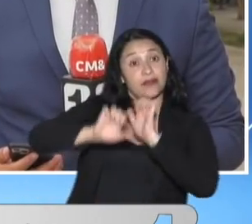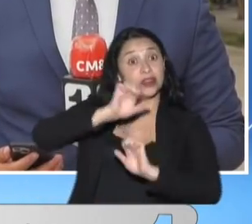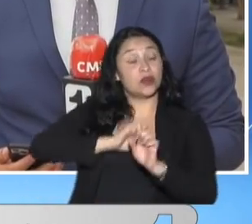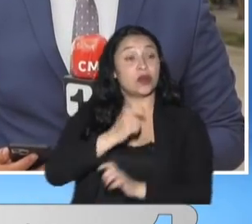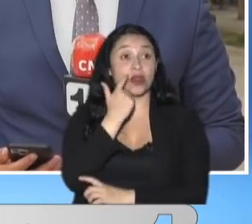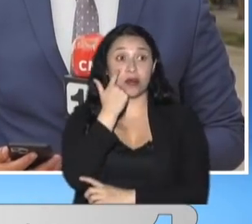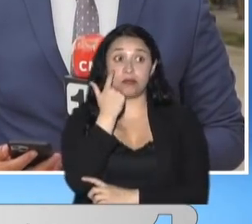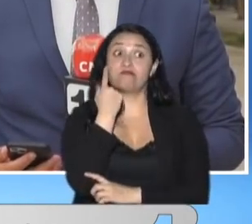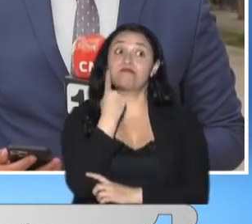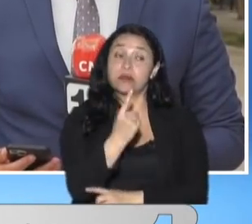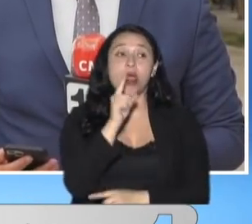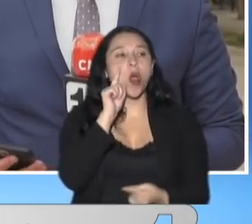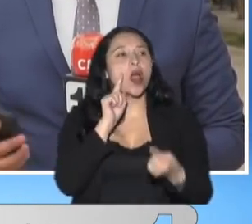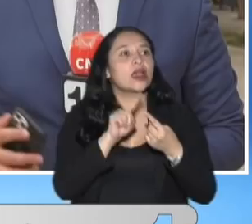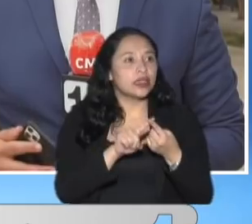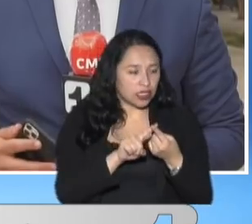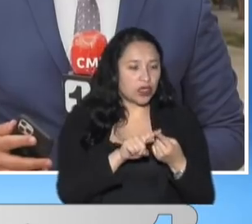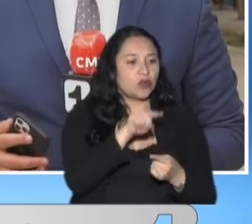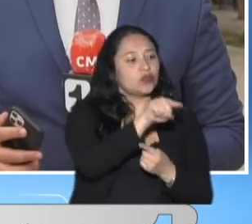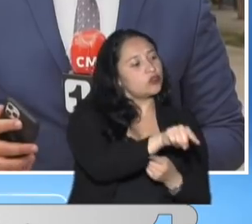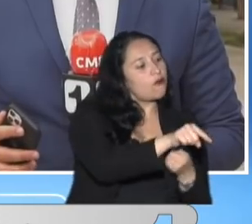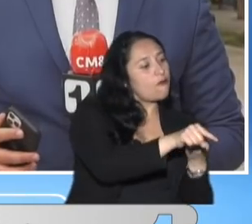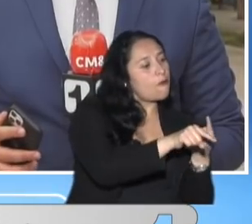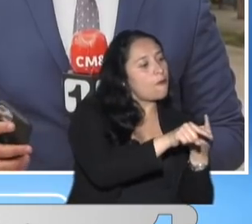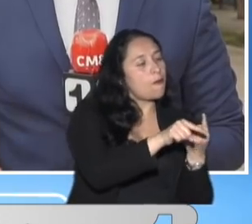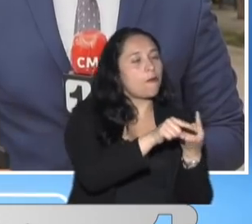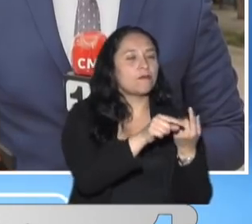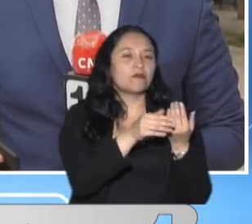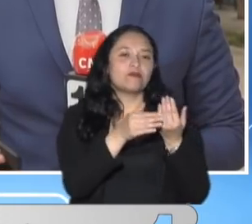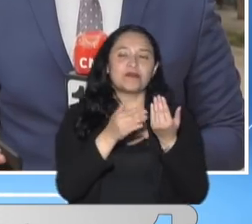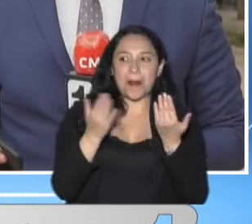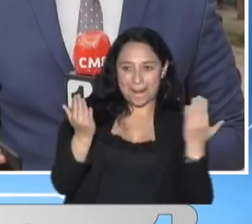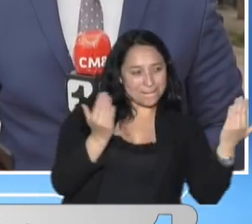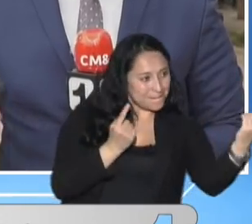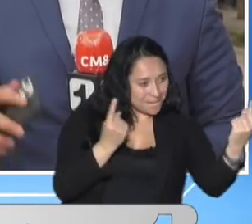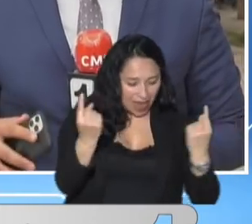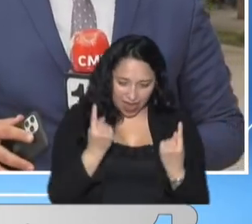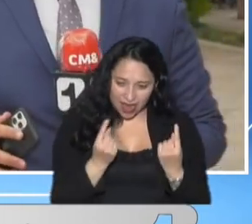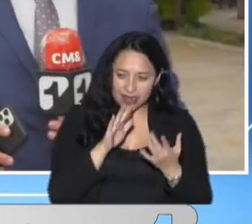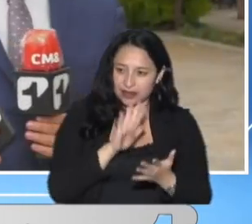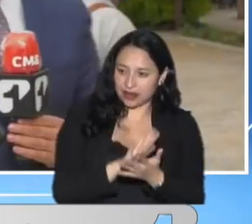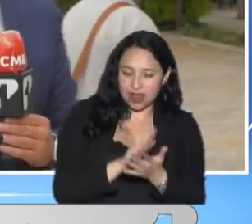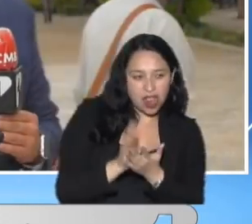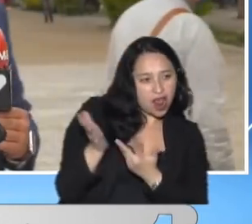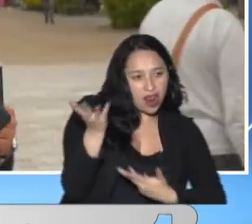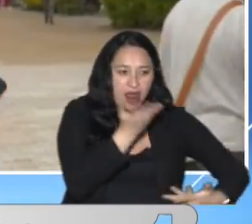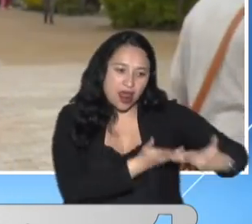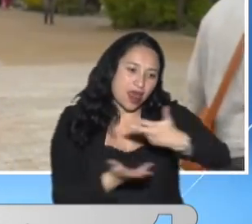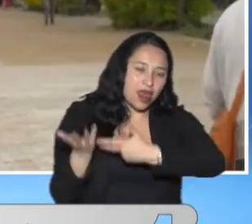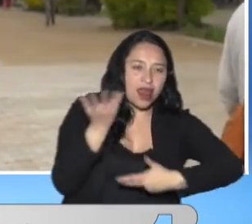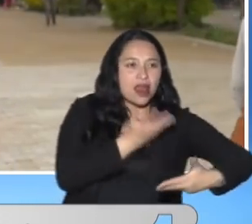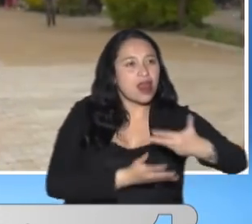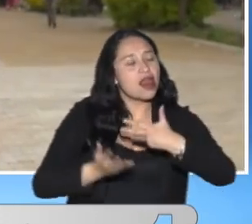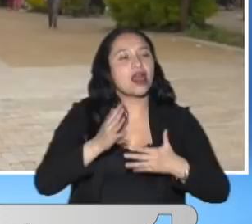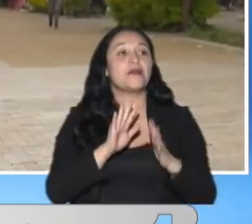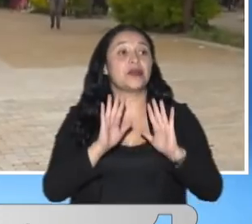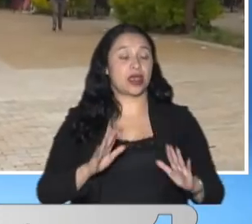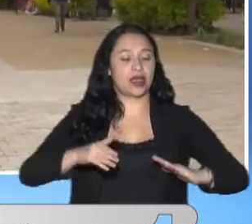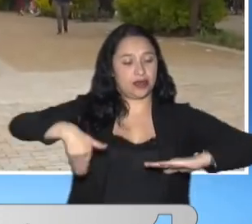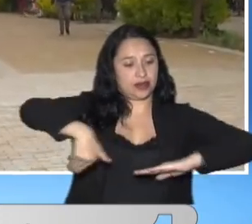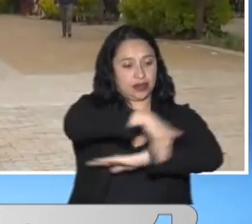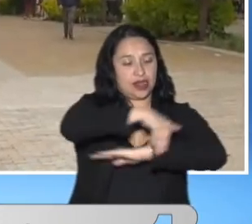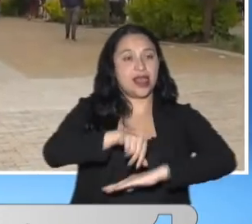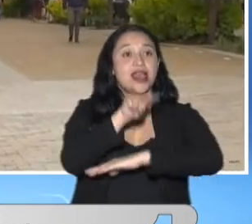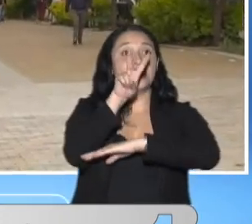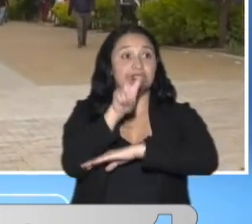actúa como facilitadora entre el diálogo del Gobierno Nacional y la minga indígena. Me despido desde este punto, la carrera séptima, por